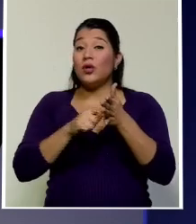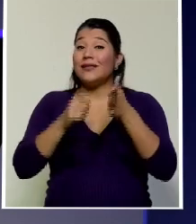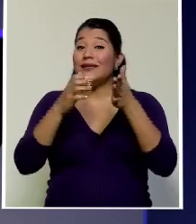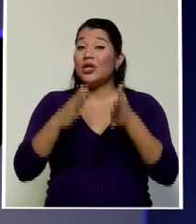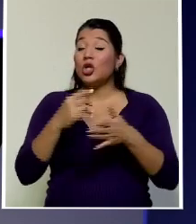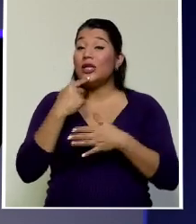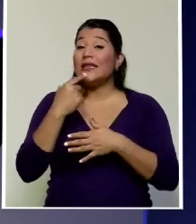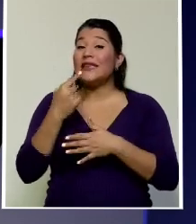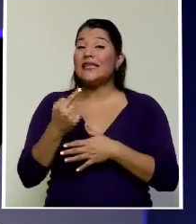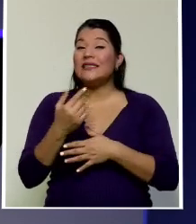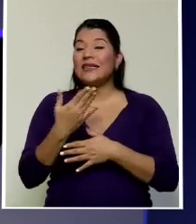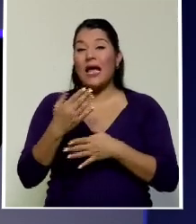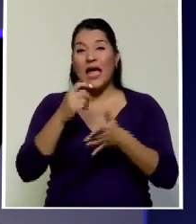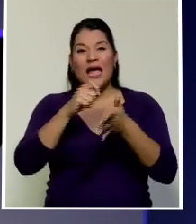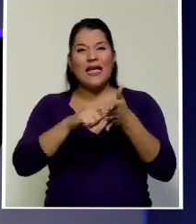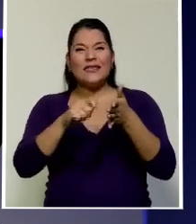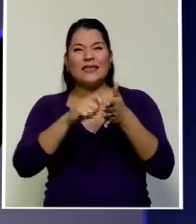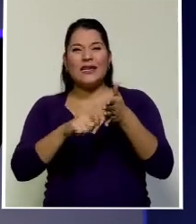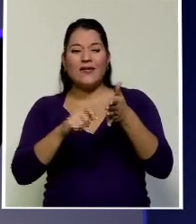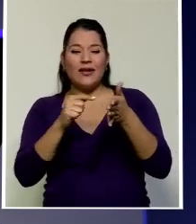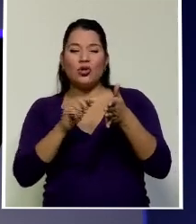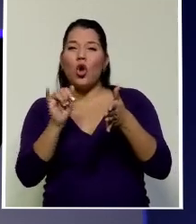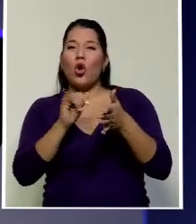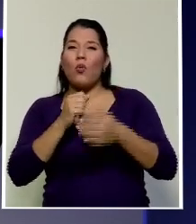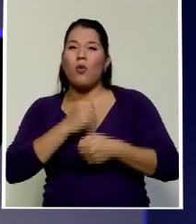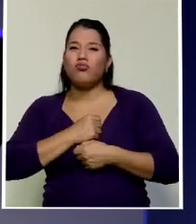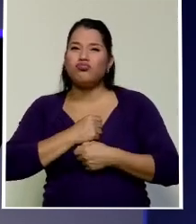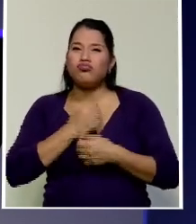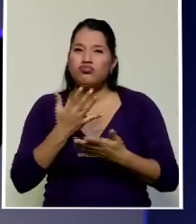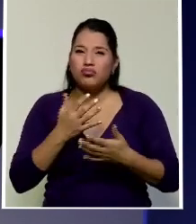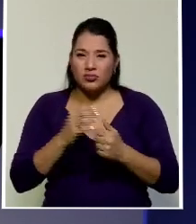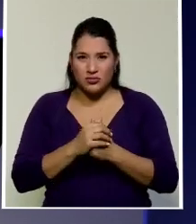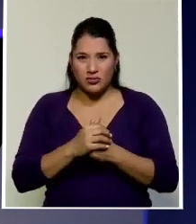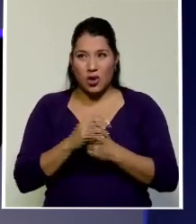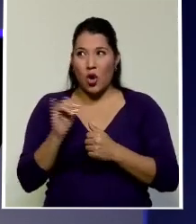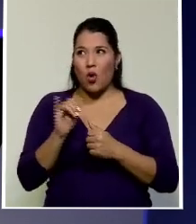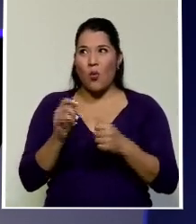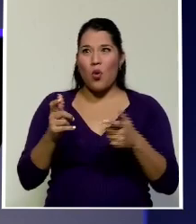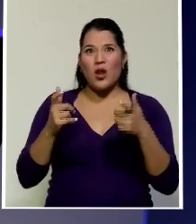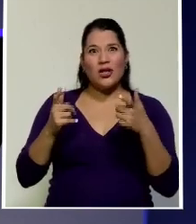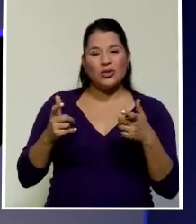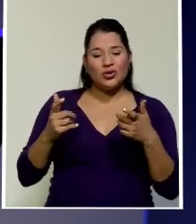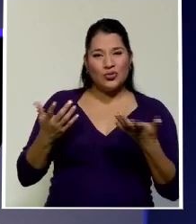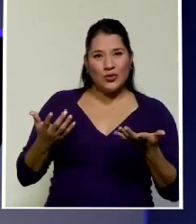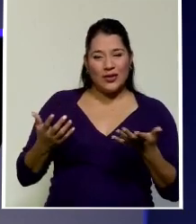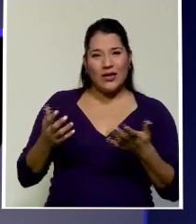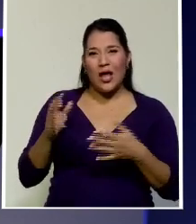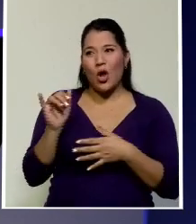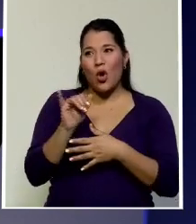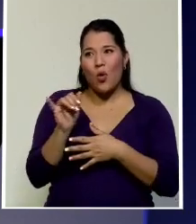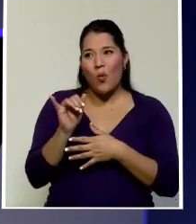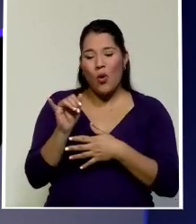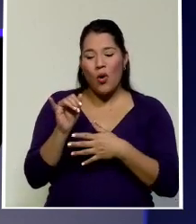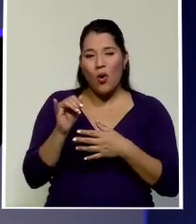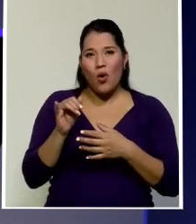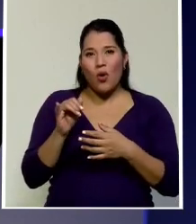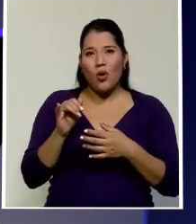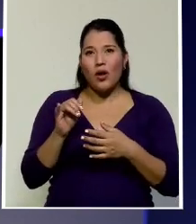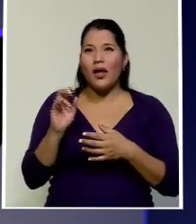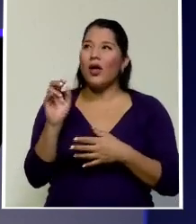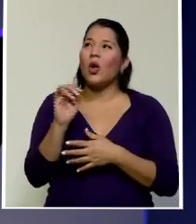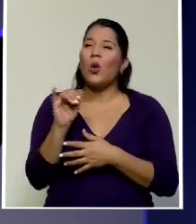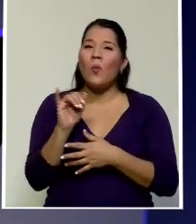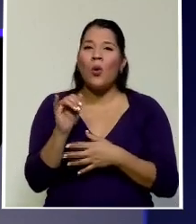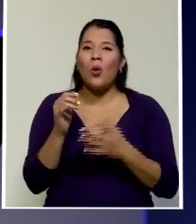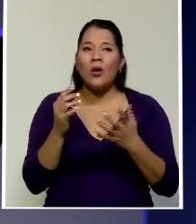que escribir es una especie de compulsión, una suerte de trastorno. Claro. Como un TOC. Vos tenés